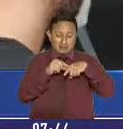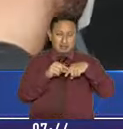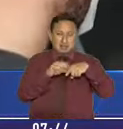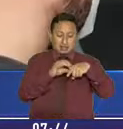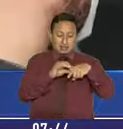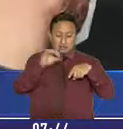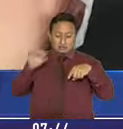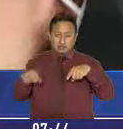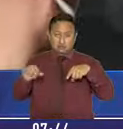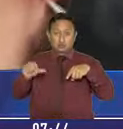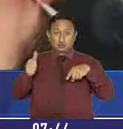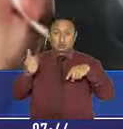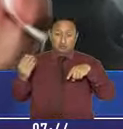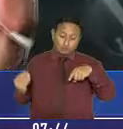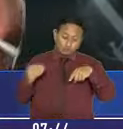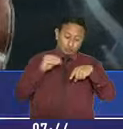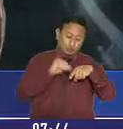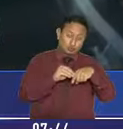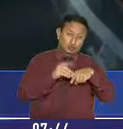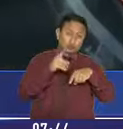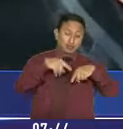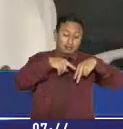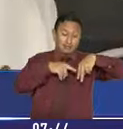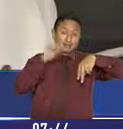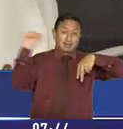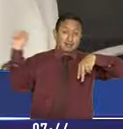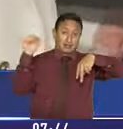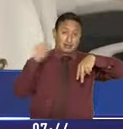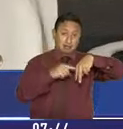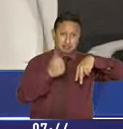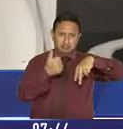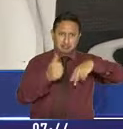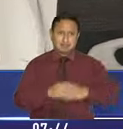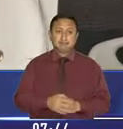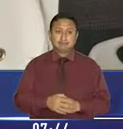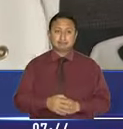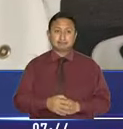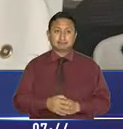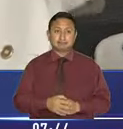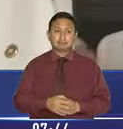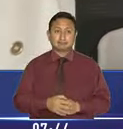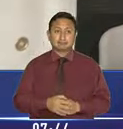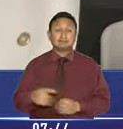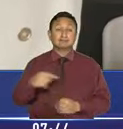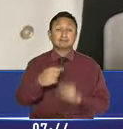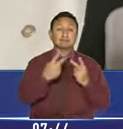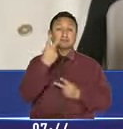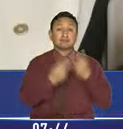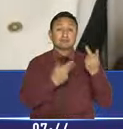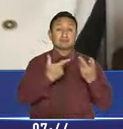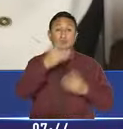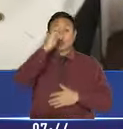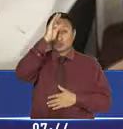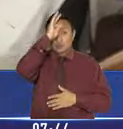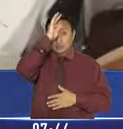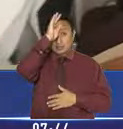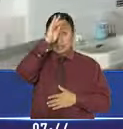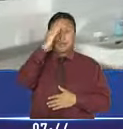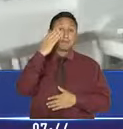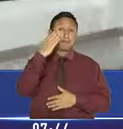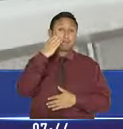de la paciente fue un éxito. Esto mientras que en la visita a la maternidad Isidro Ayora, la ministra Garzón comprobó la atención